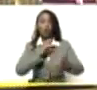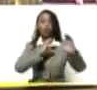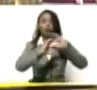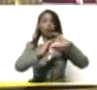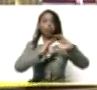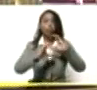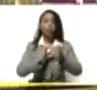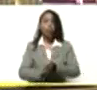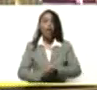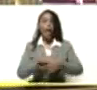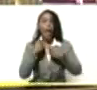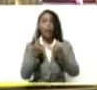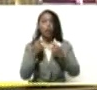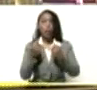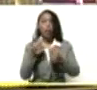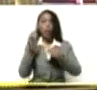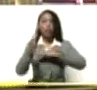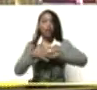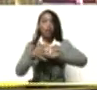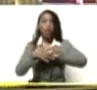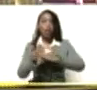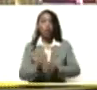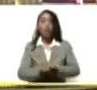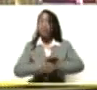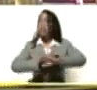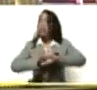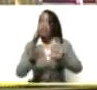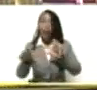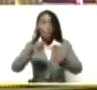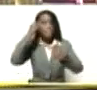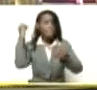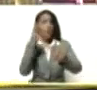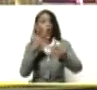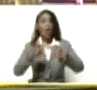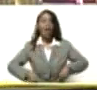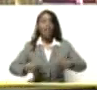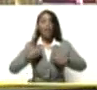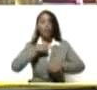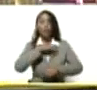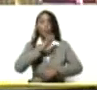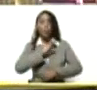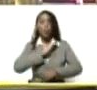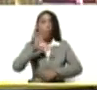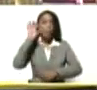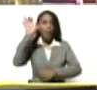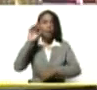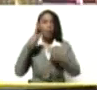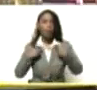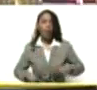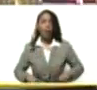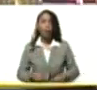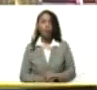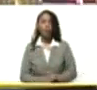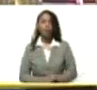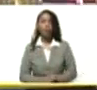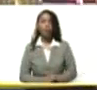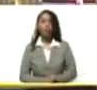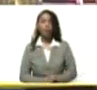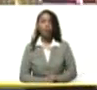sociocomunicacionales, económicos, tecnológicos, que ya impactan la vida de nuestro país y de la humanidad.